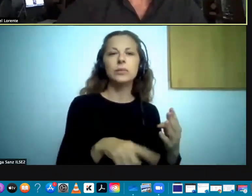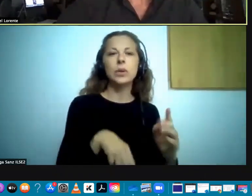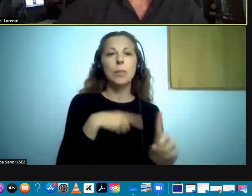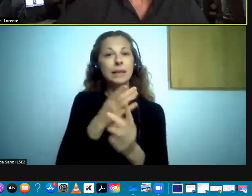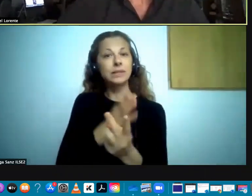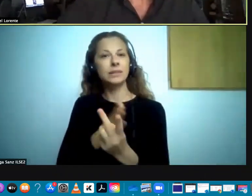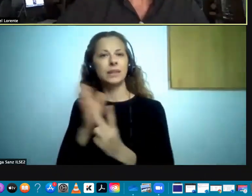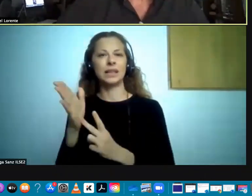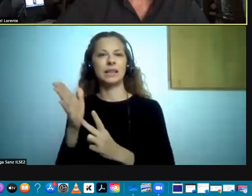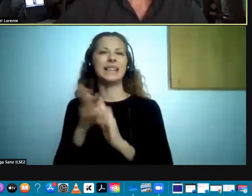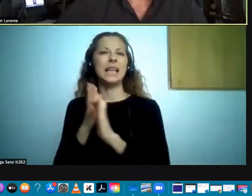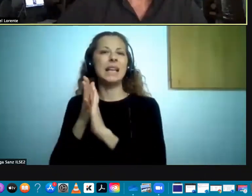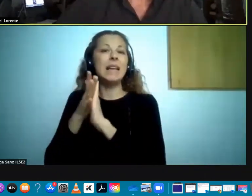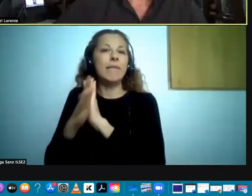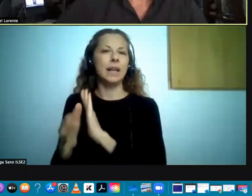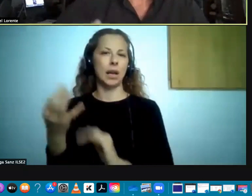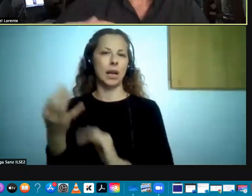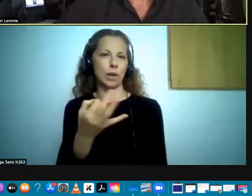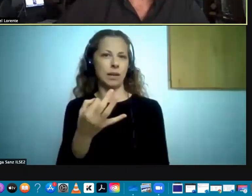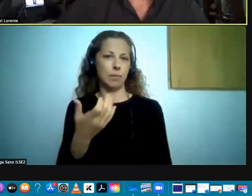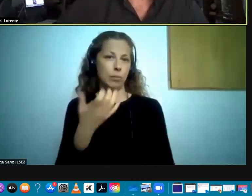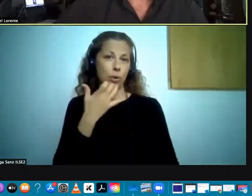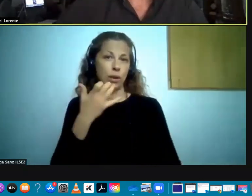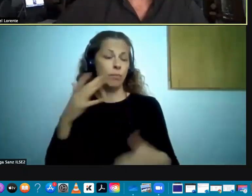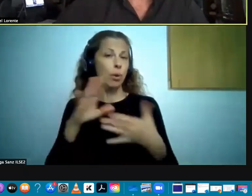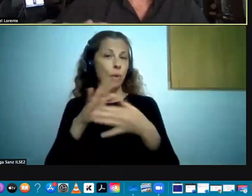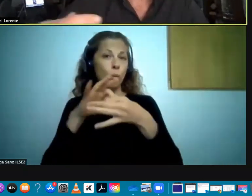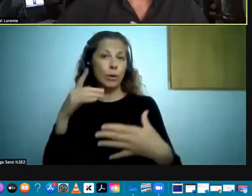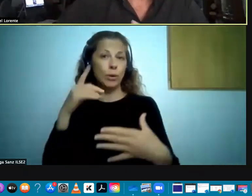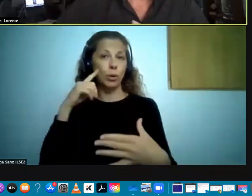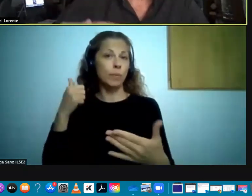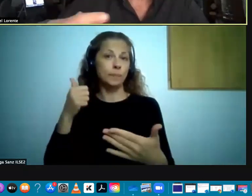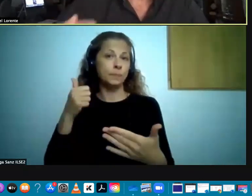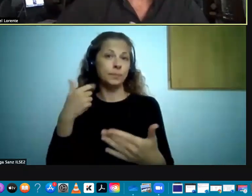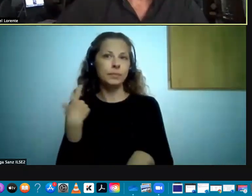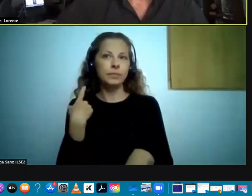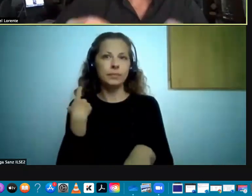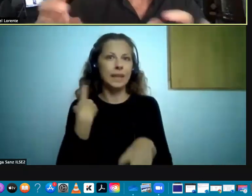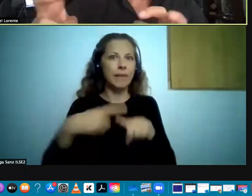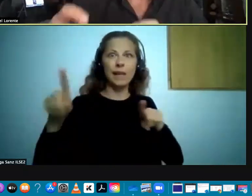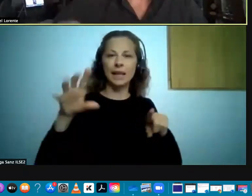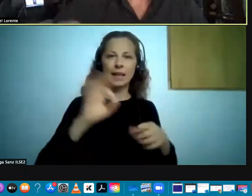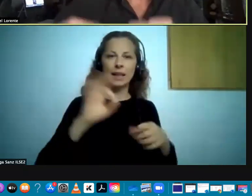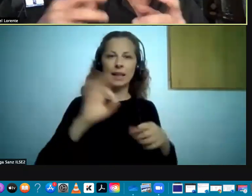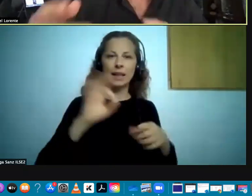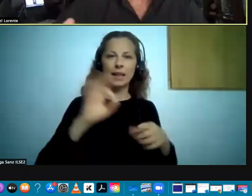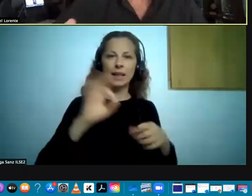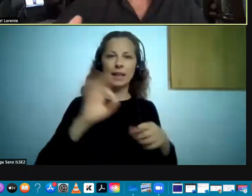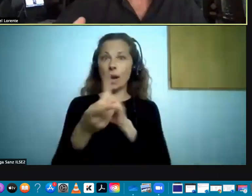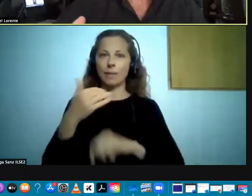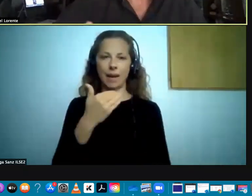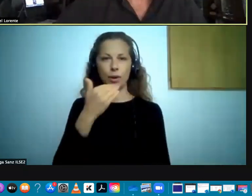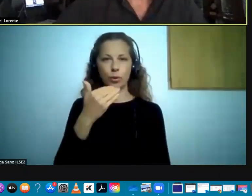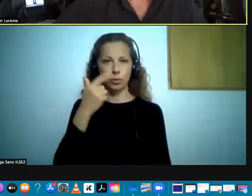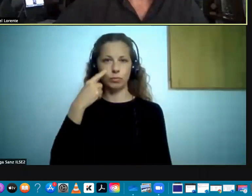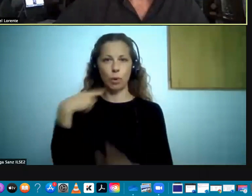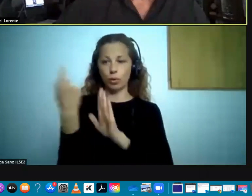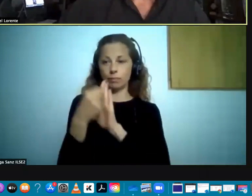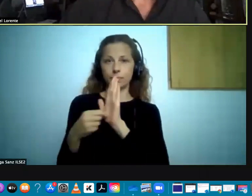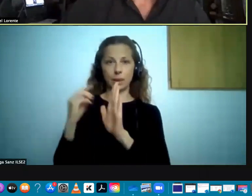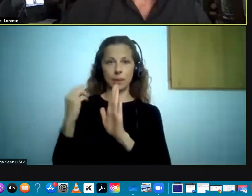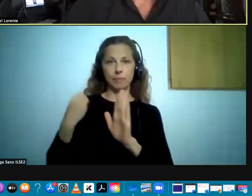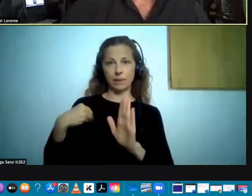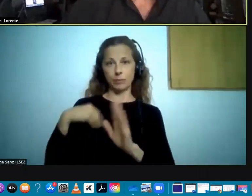realidad, especialmente cuando se aparta de lo esperado, cuando se aparta de lo normal, de lo habitual, según los criterios que han establecido